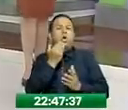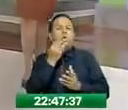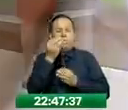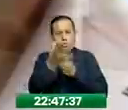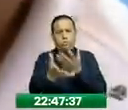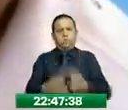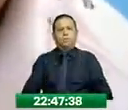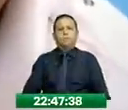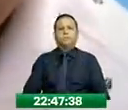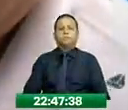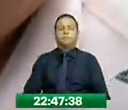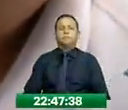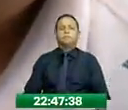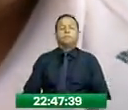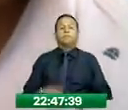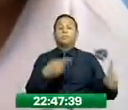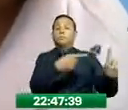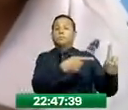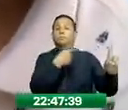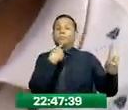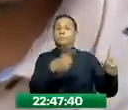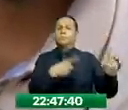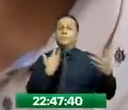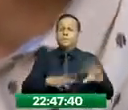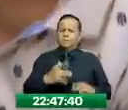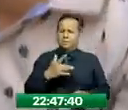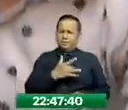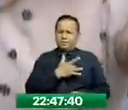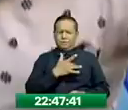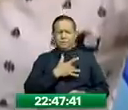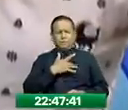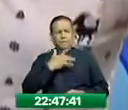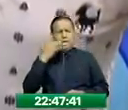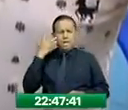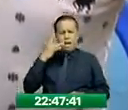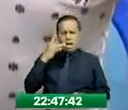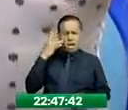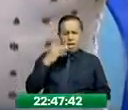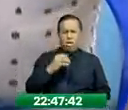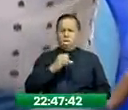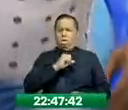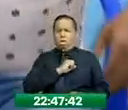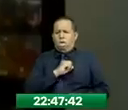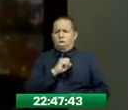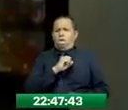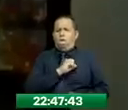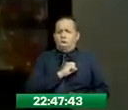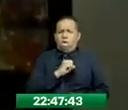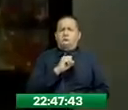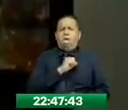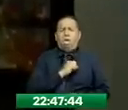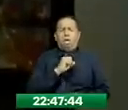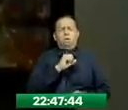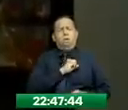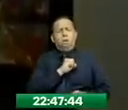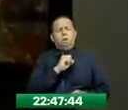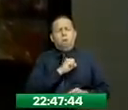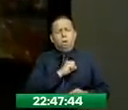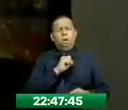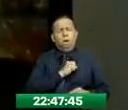él siempre supo que algo extraño le ocurría era una tos se fuera de lo común acompañada de síntomas